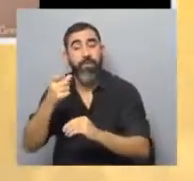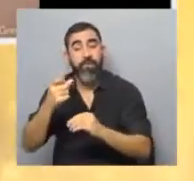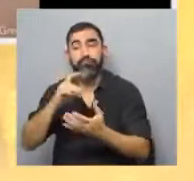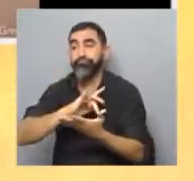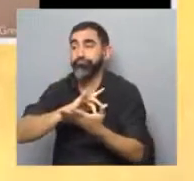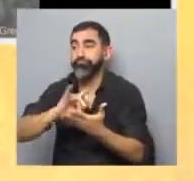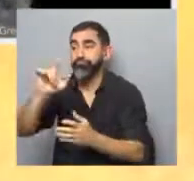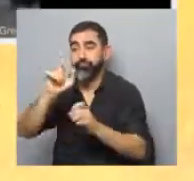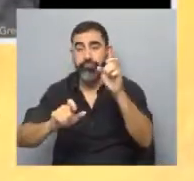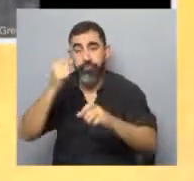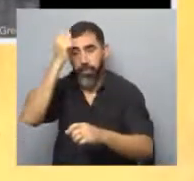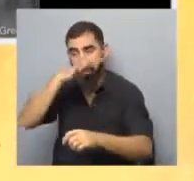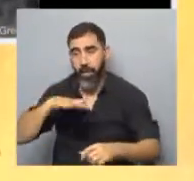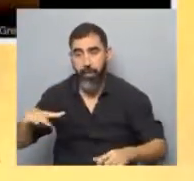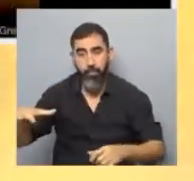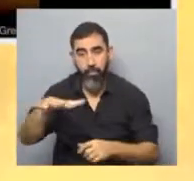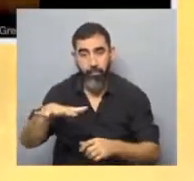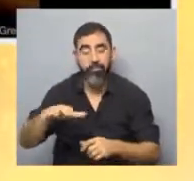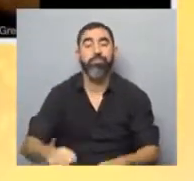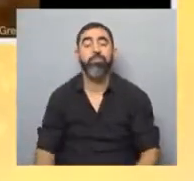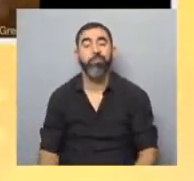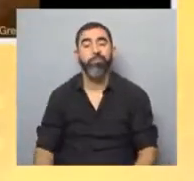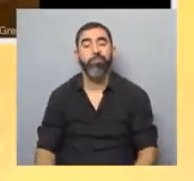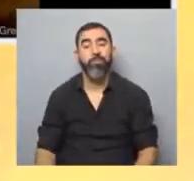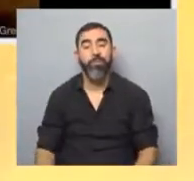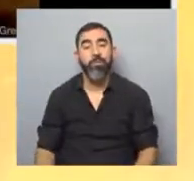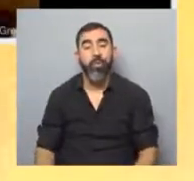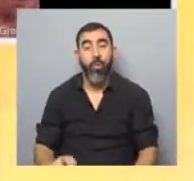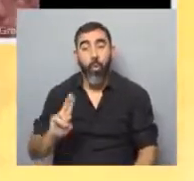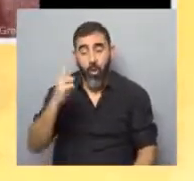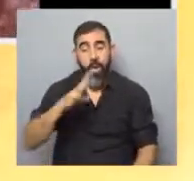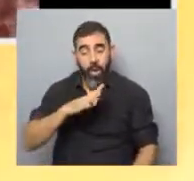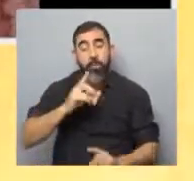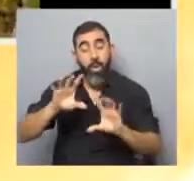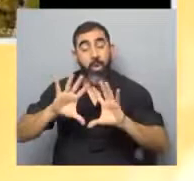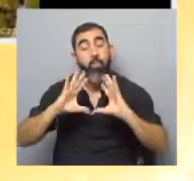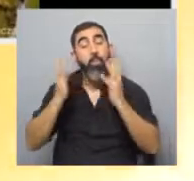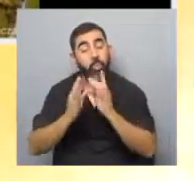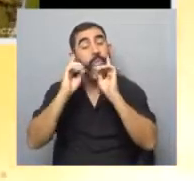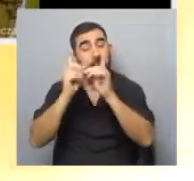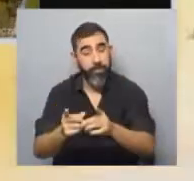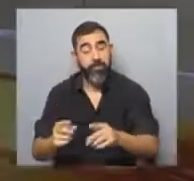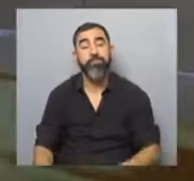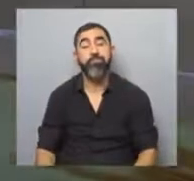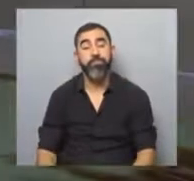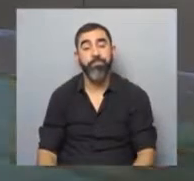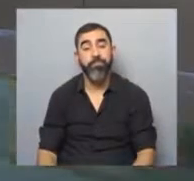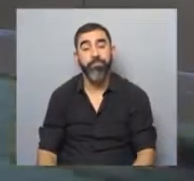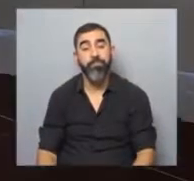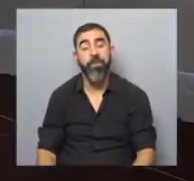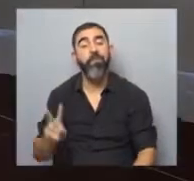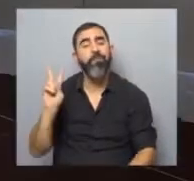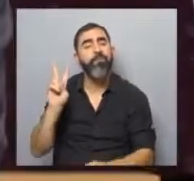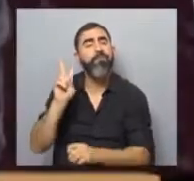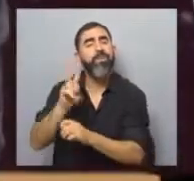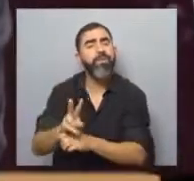despoblamiento rural, que pasa en el Uruguay, pero pasa en todo el mundo. Y cuando tú hablabas recién de visitas a